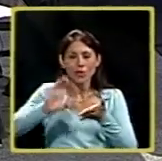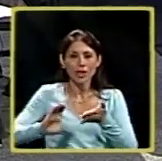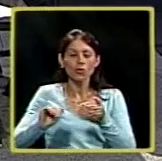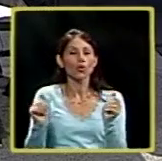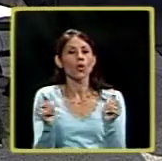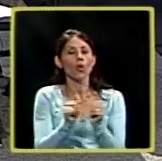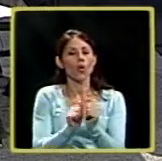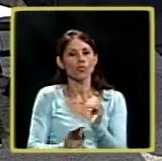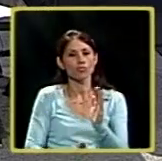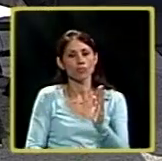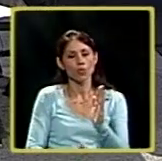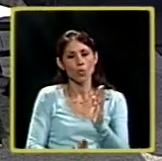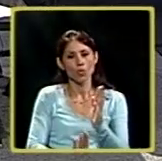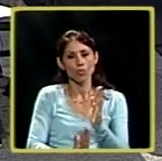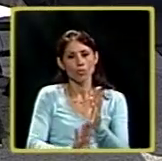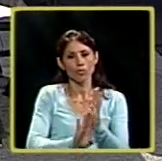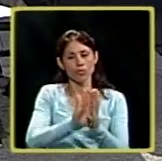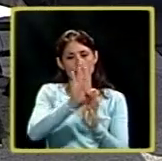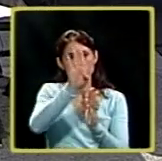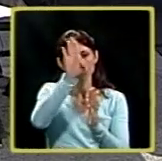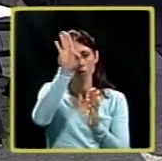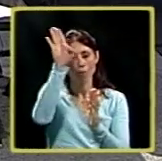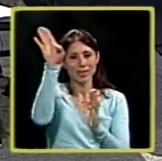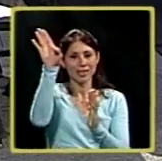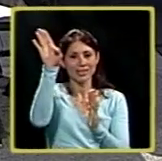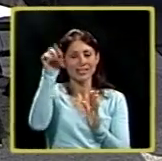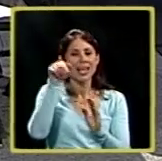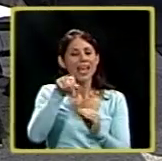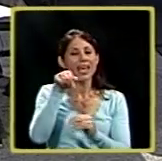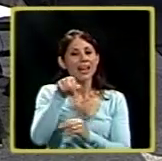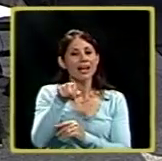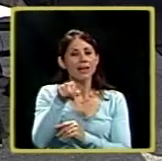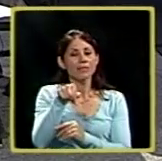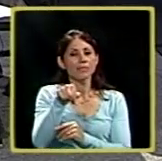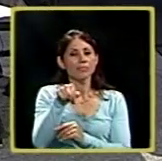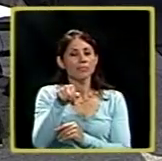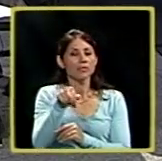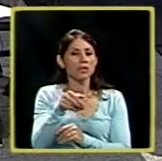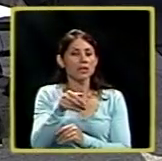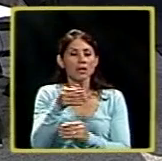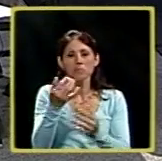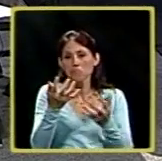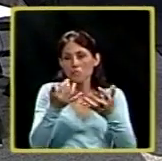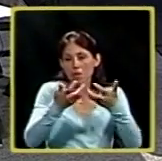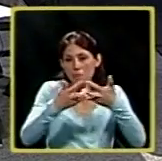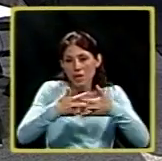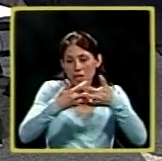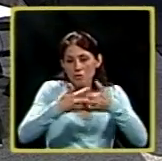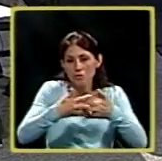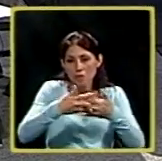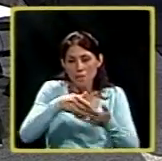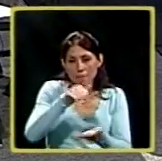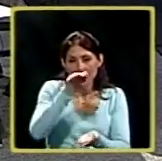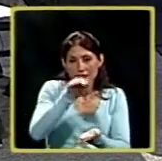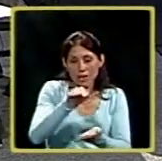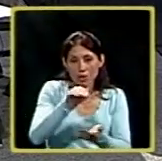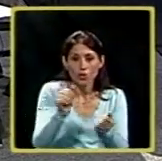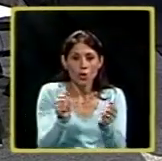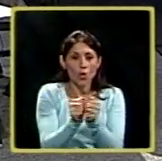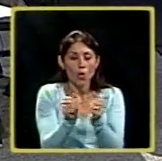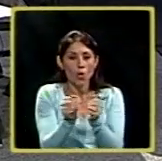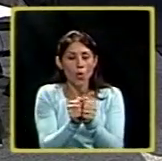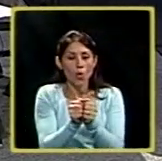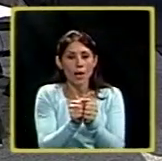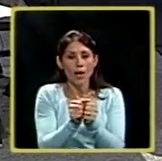cohetes, o sea, pequeños dispositivos que con el mecanismo de